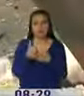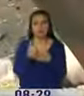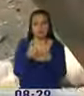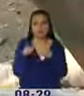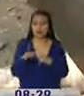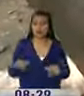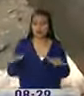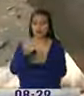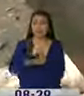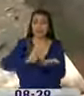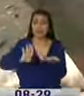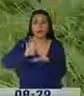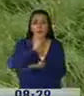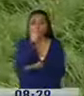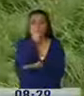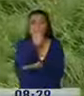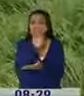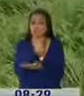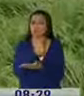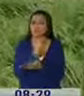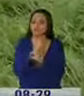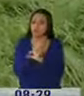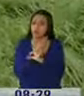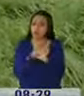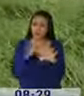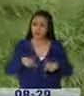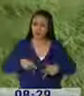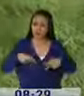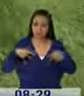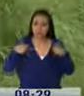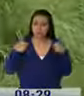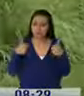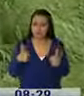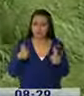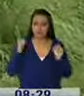barrio sea un lugar agradable para vivir. Informó Patricia.